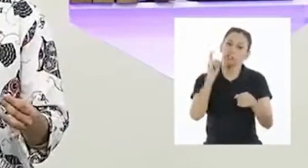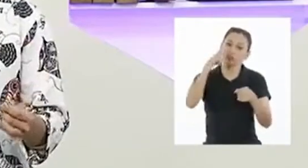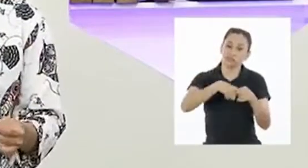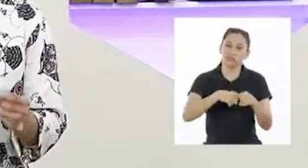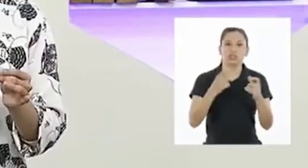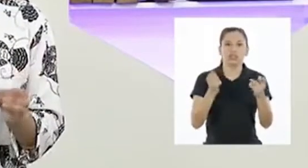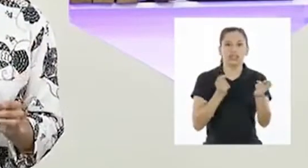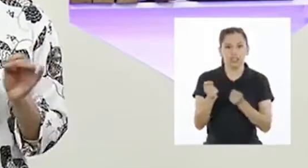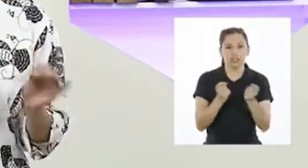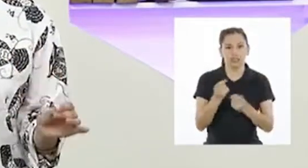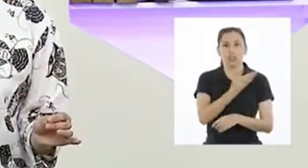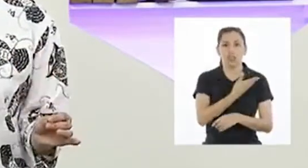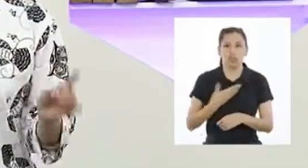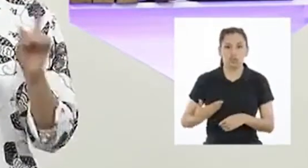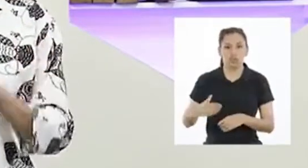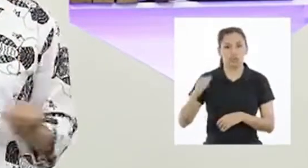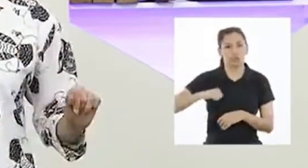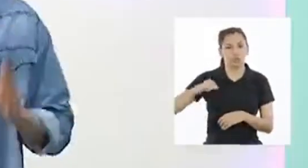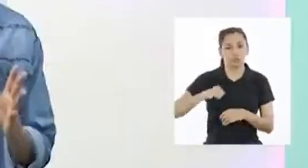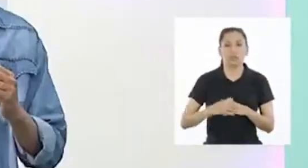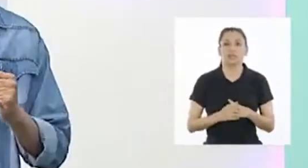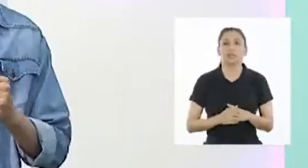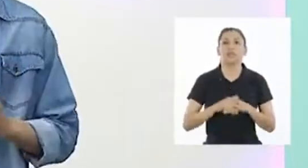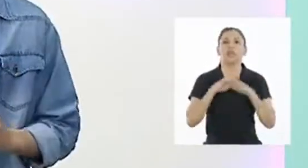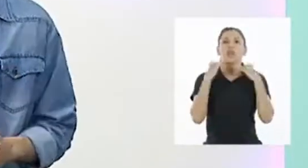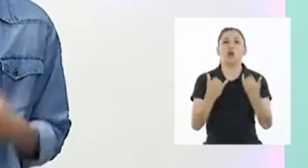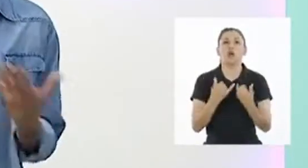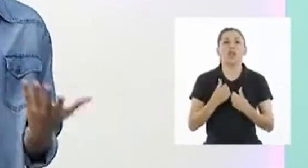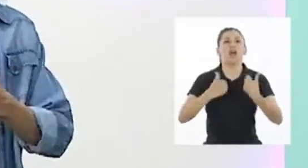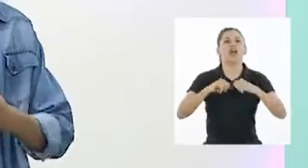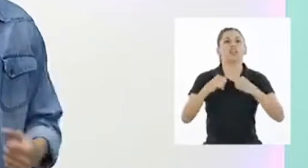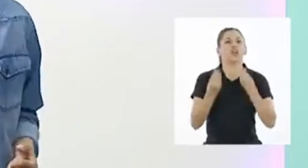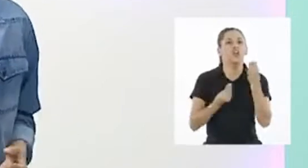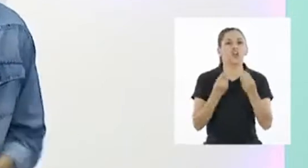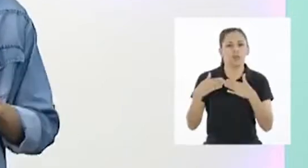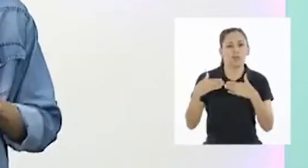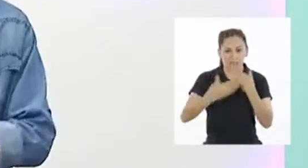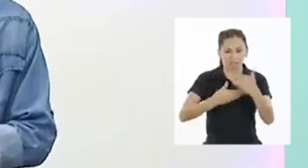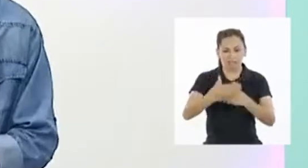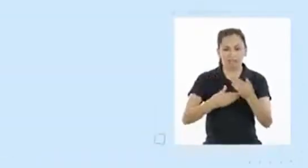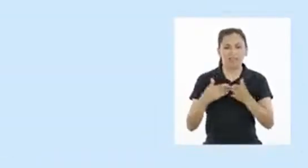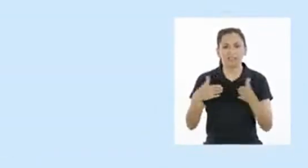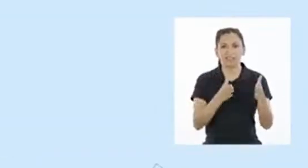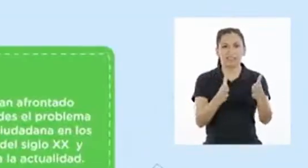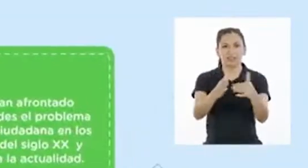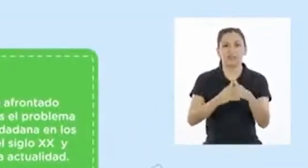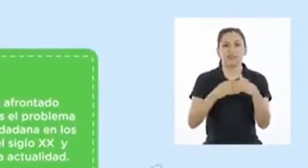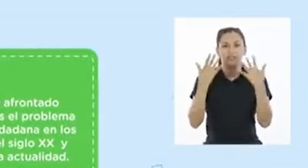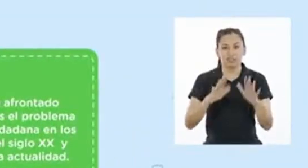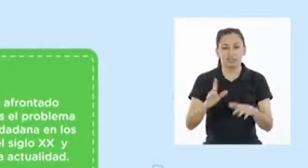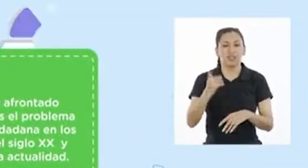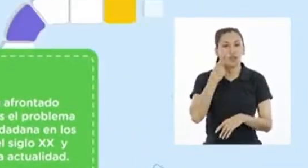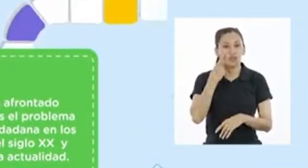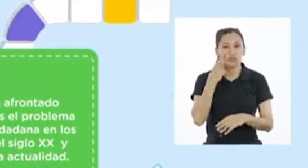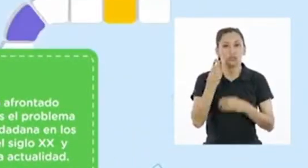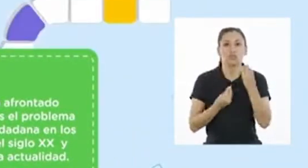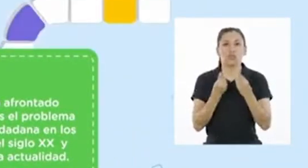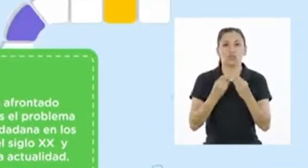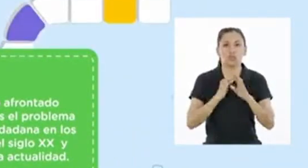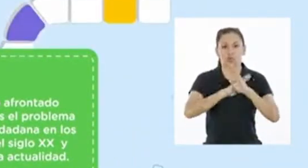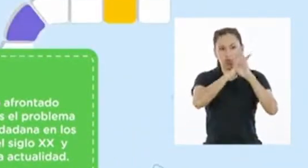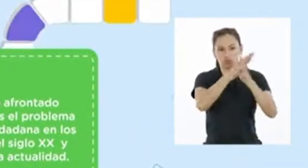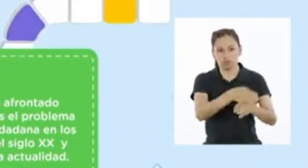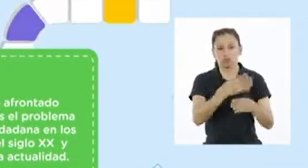a participar en la gestión de nuestro gobierno local. Y ahora, ¿cómo vamos en nuestro camino de aprendizaje? Hemos podido conocer cómo